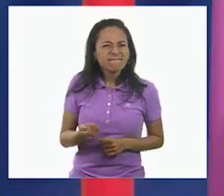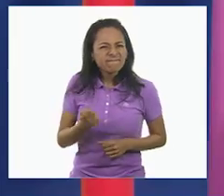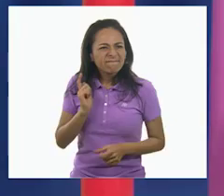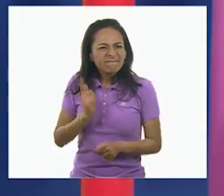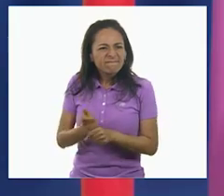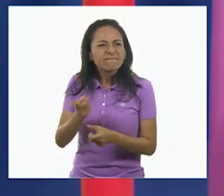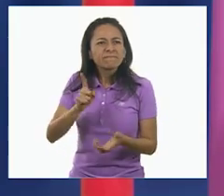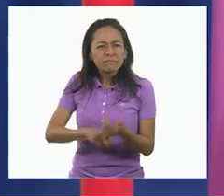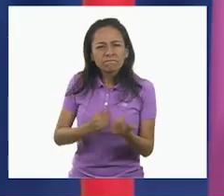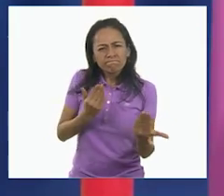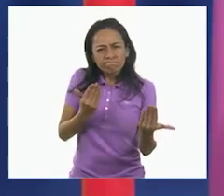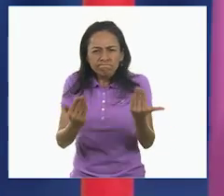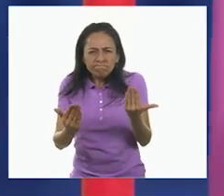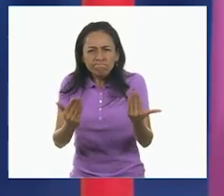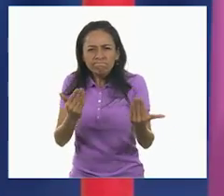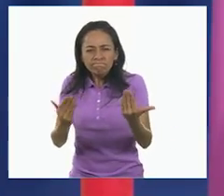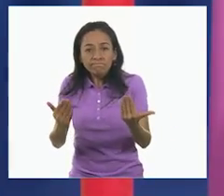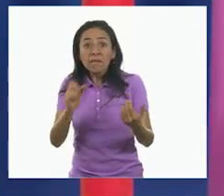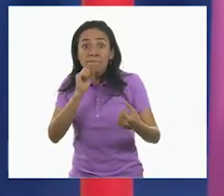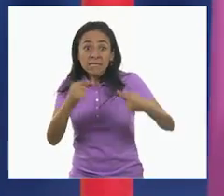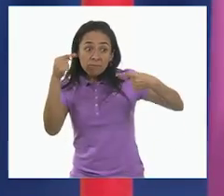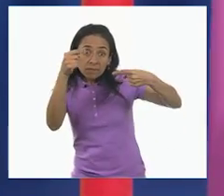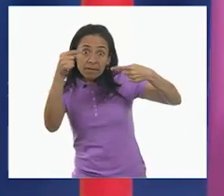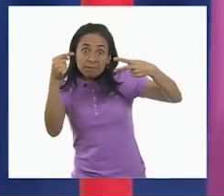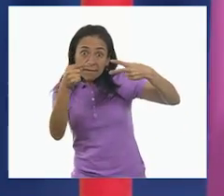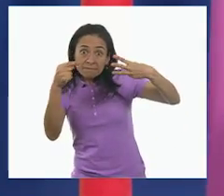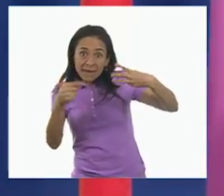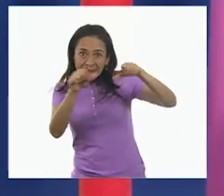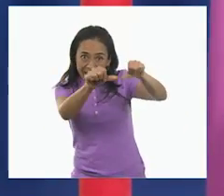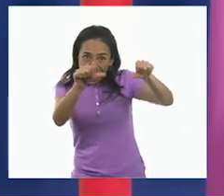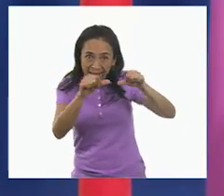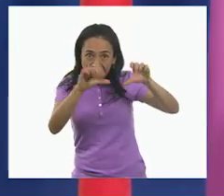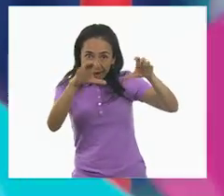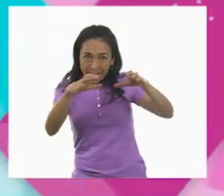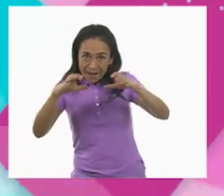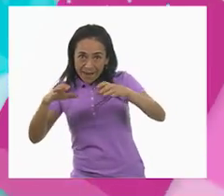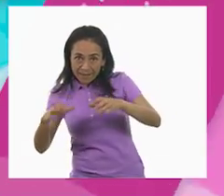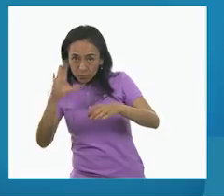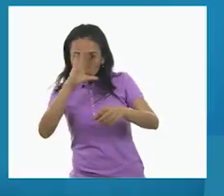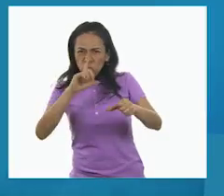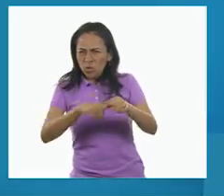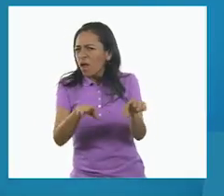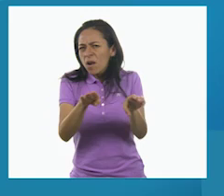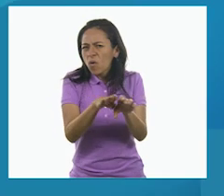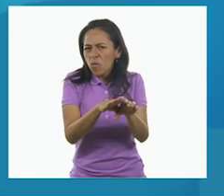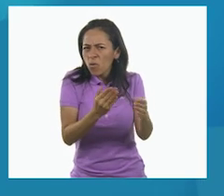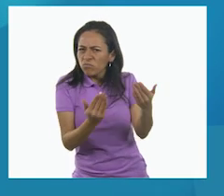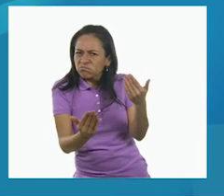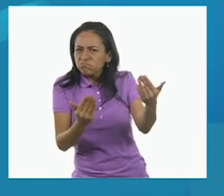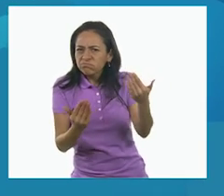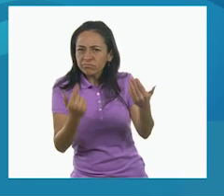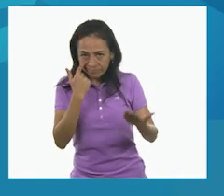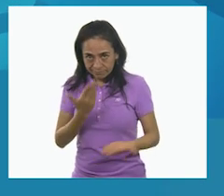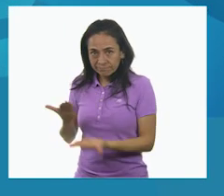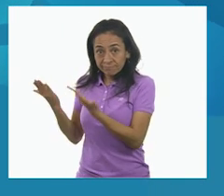comparativo de cómo era cada uno de estas tres áreas culturales. ¿Qué te parece? Me parece